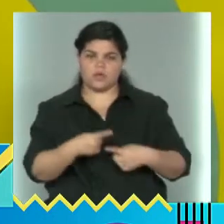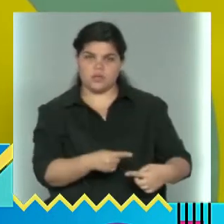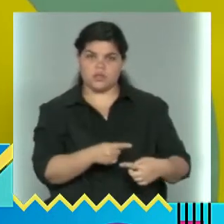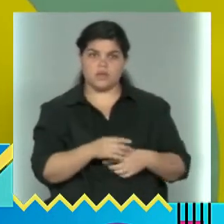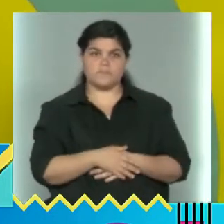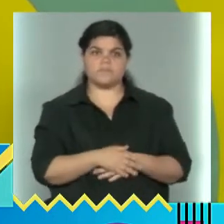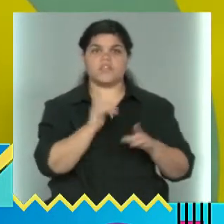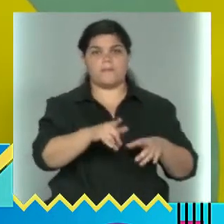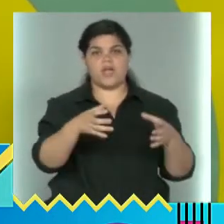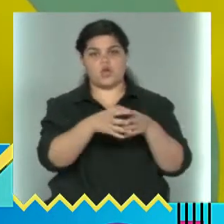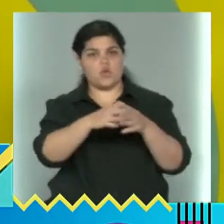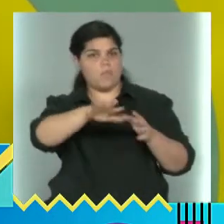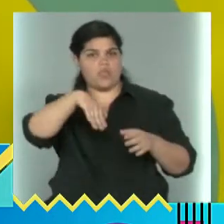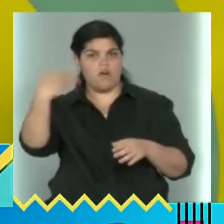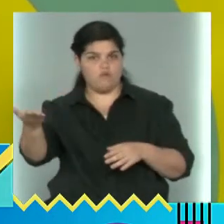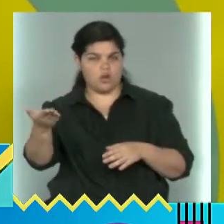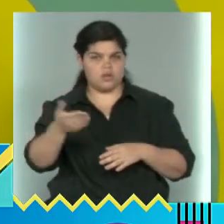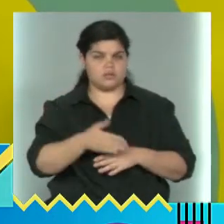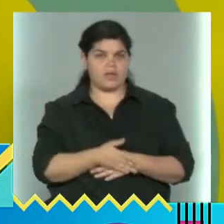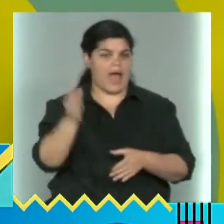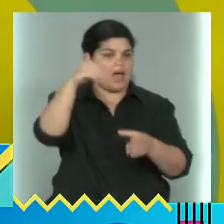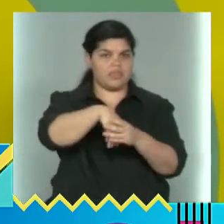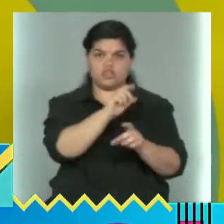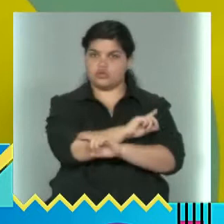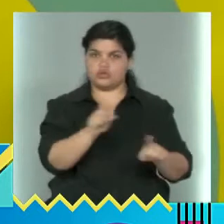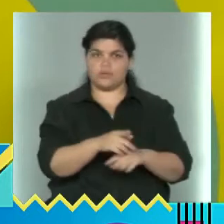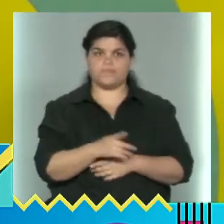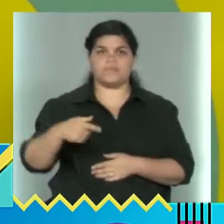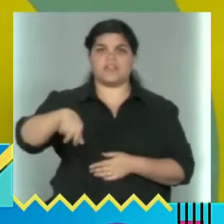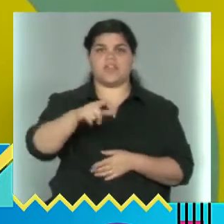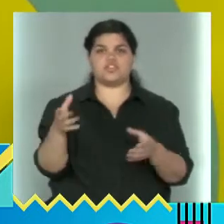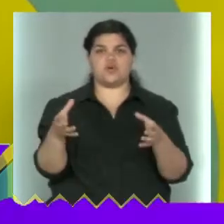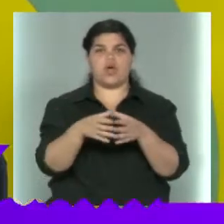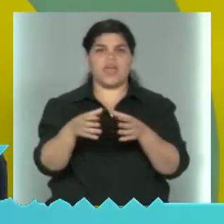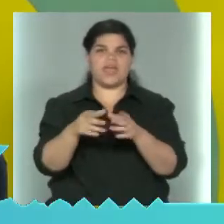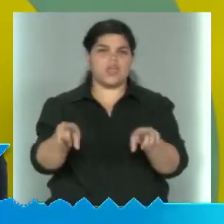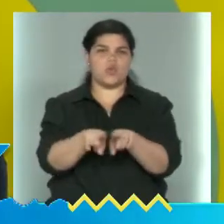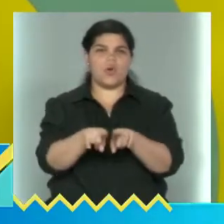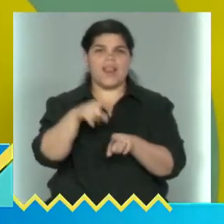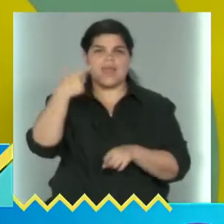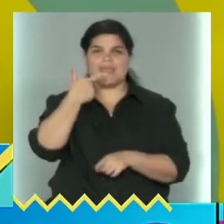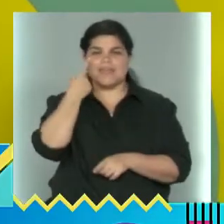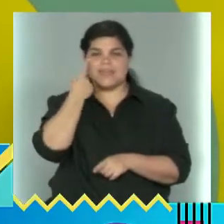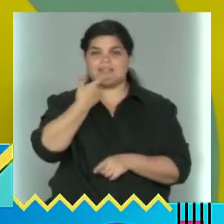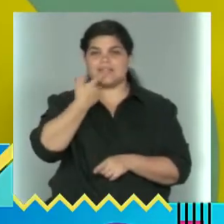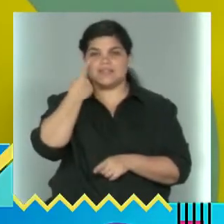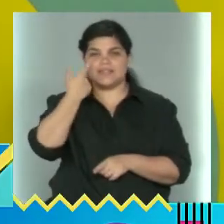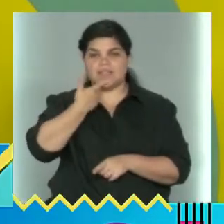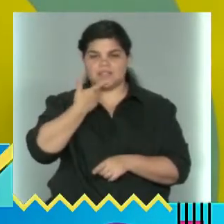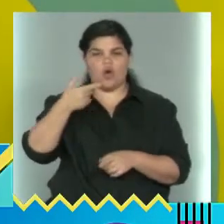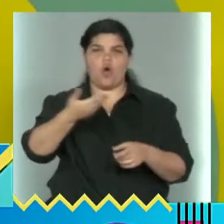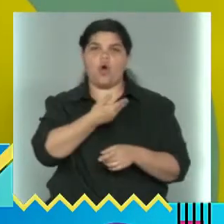grupos externos mercenarios llamados Estado Islámico o ISIS, que tienen su